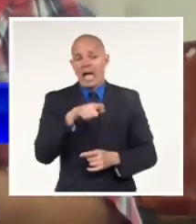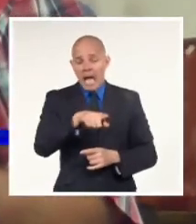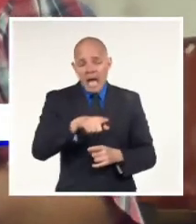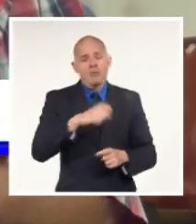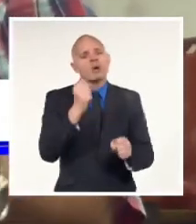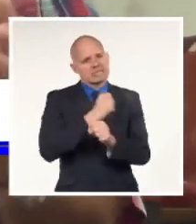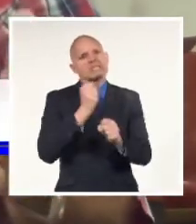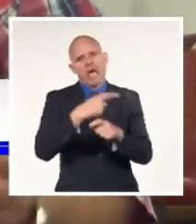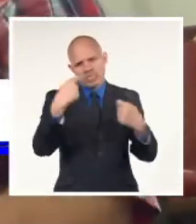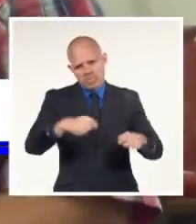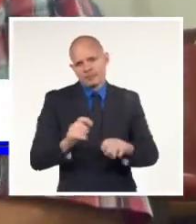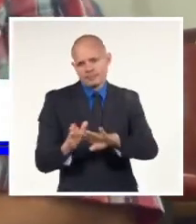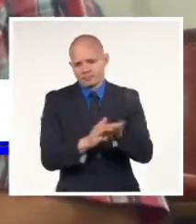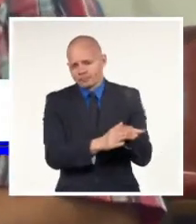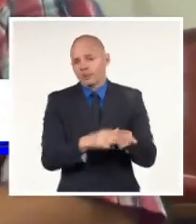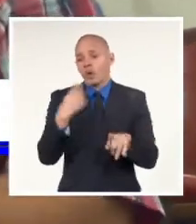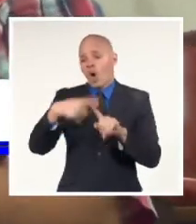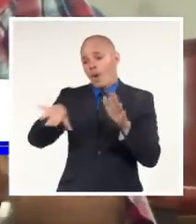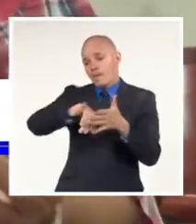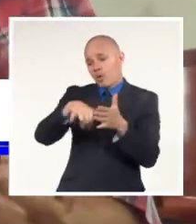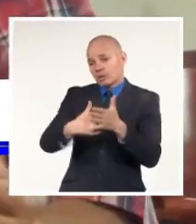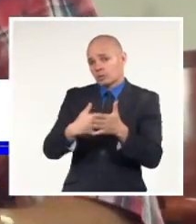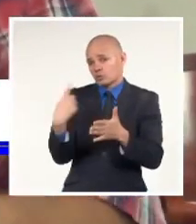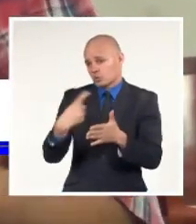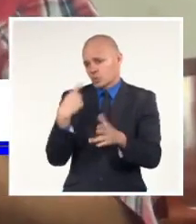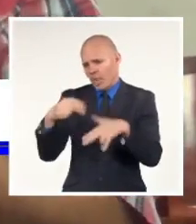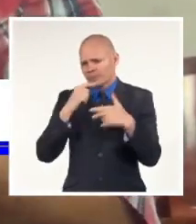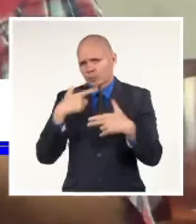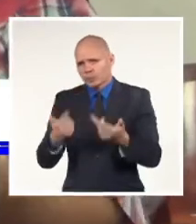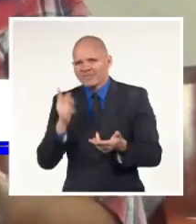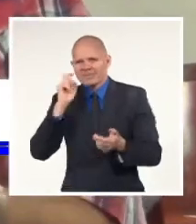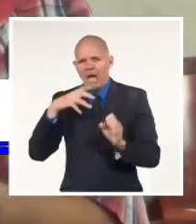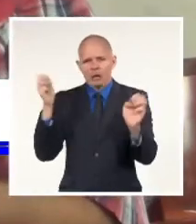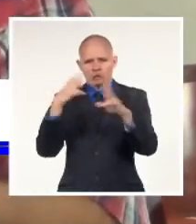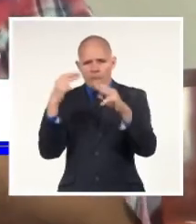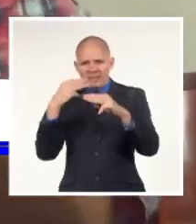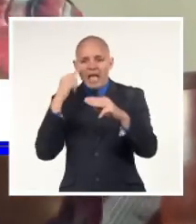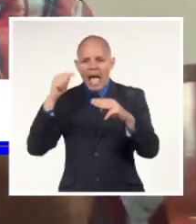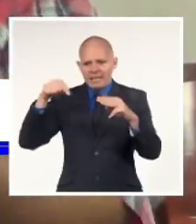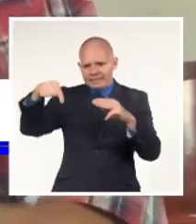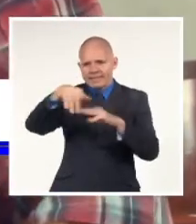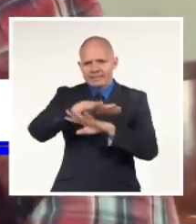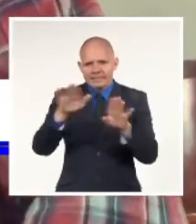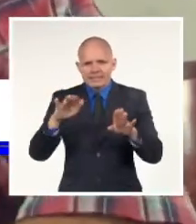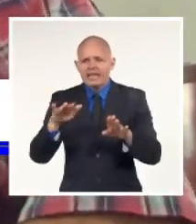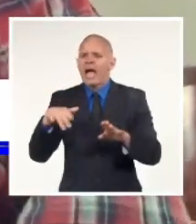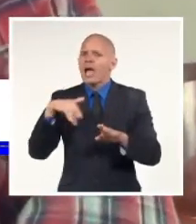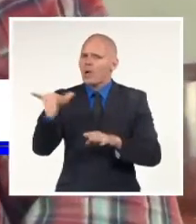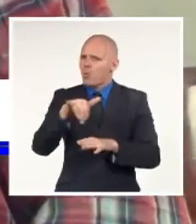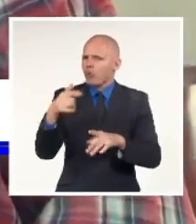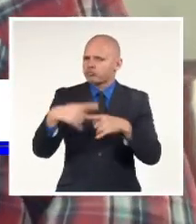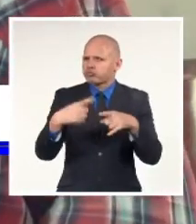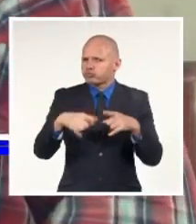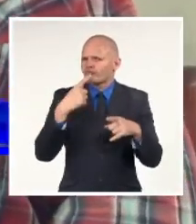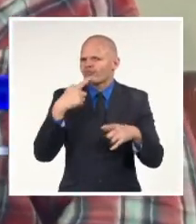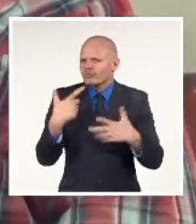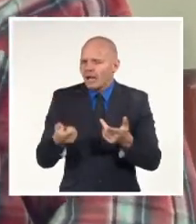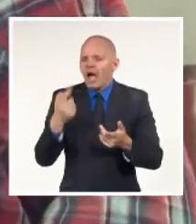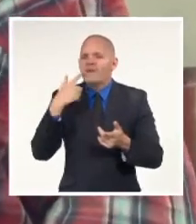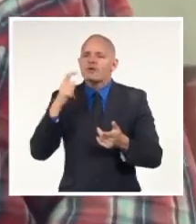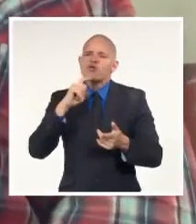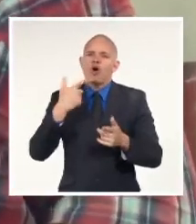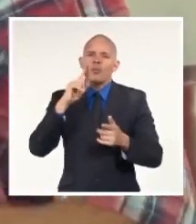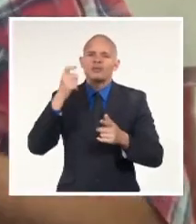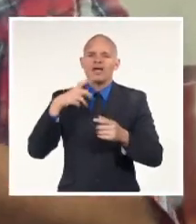propia autopista, hemos logrado muchas cosas. Hemos ido integrando y hemos ido buscando algo parecido al tema de la soberanía alimentaria